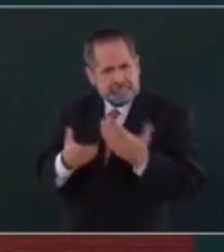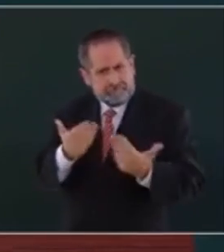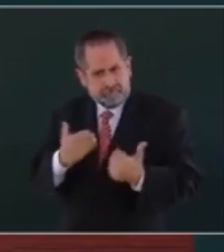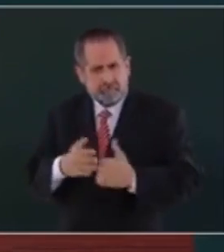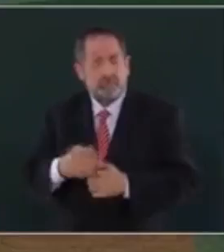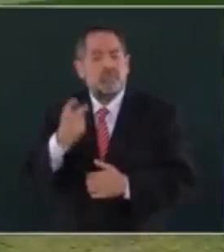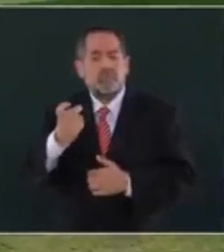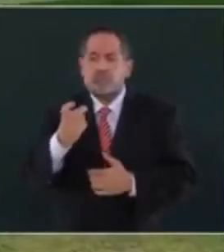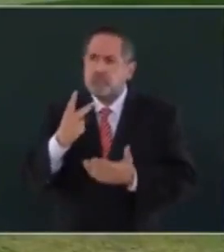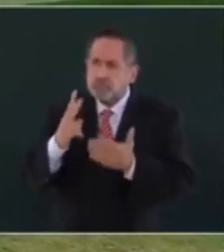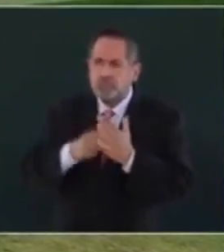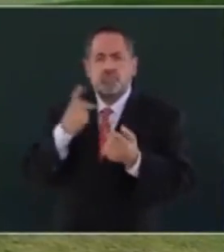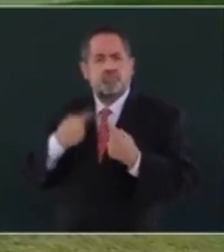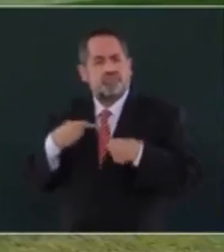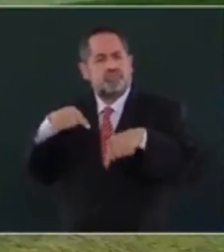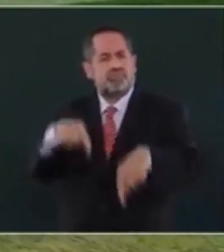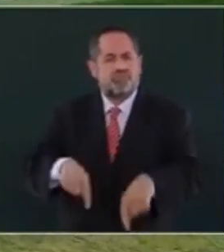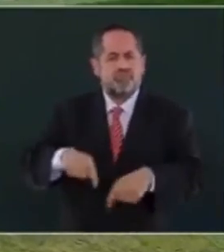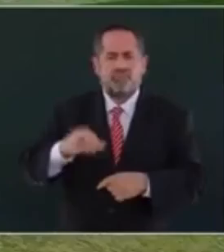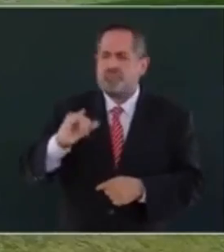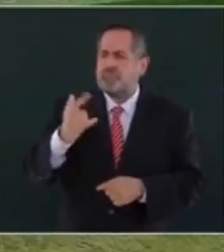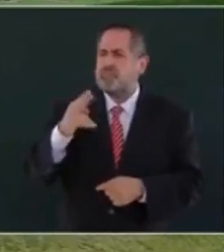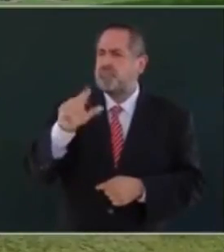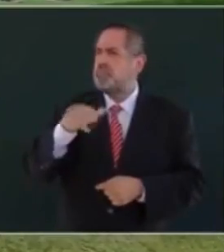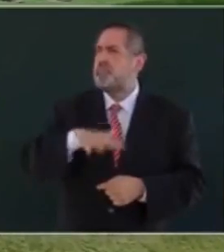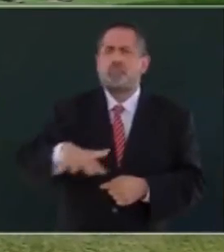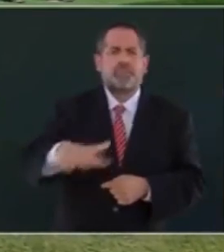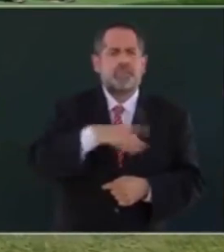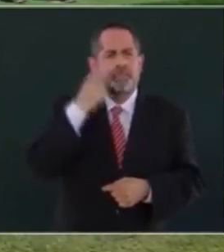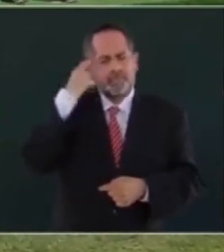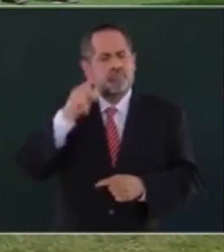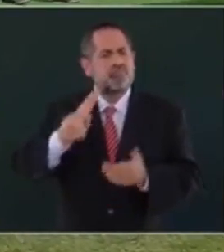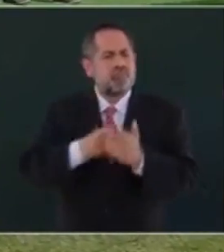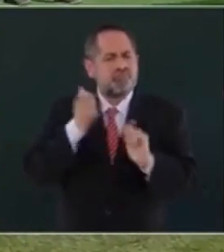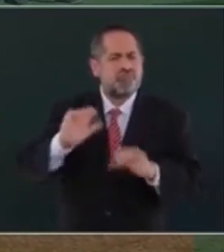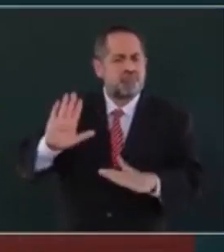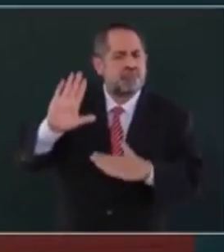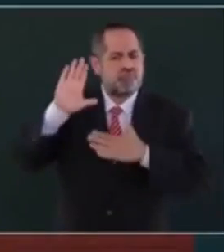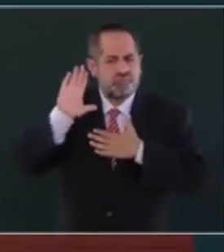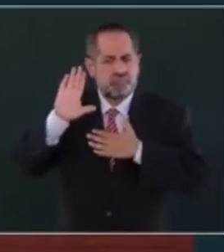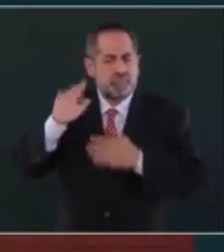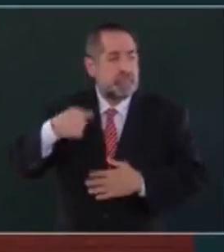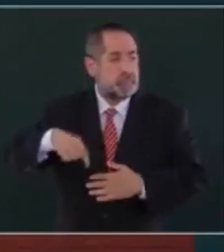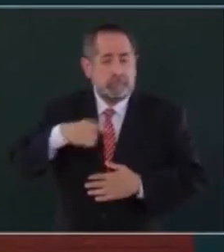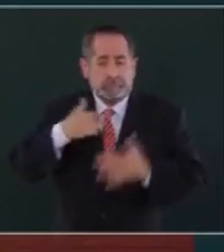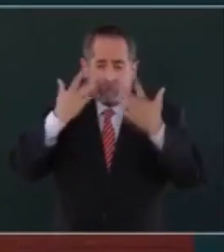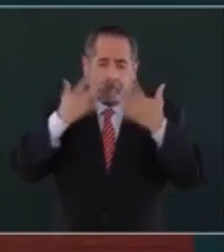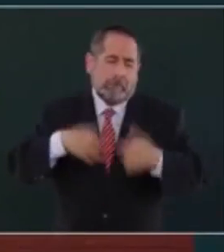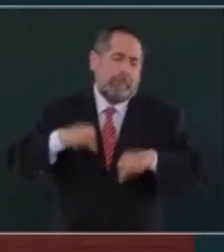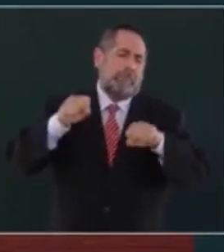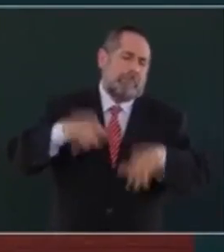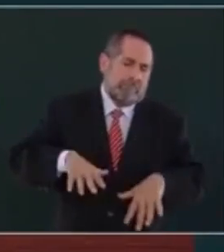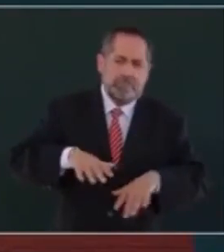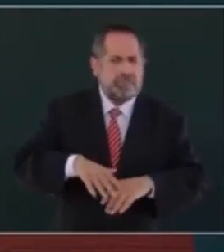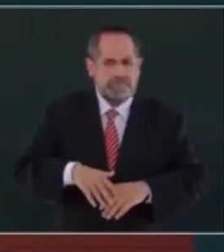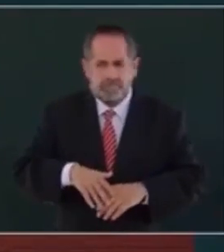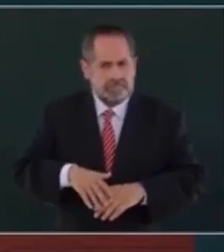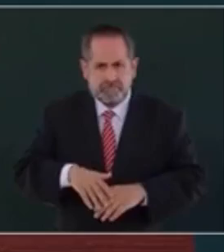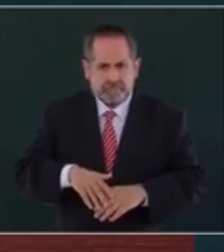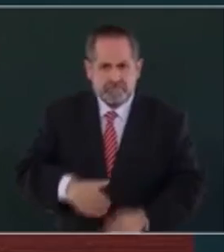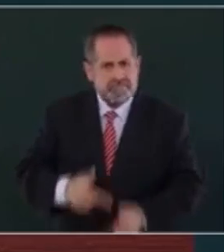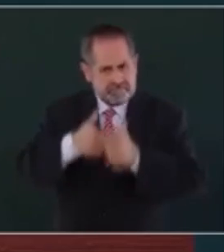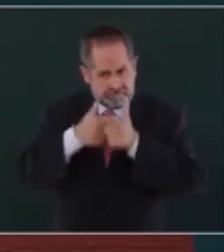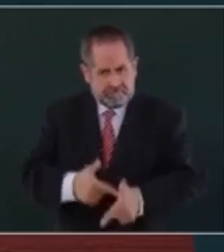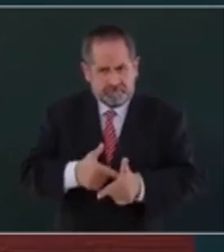a refrendar nuestro compromiso de no claudicar y seguir adelante